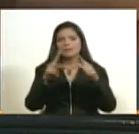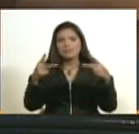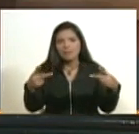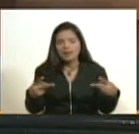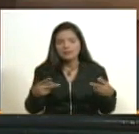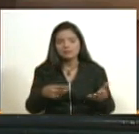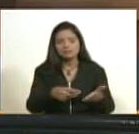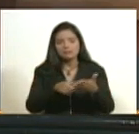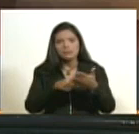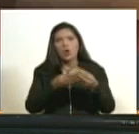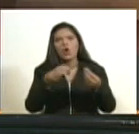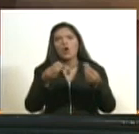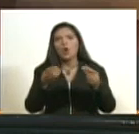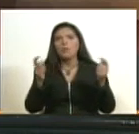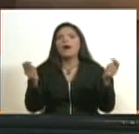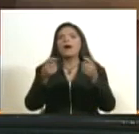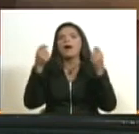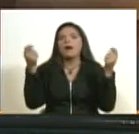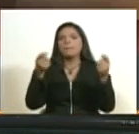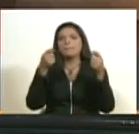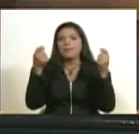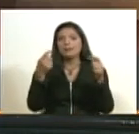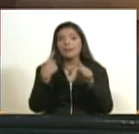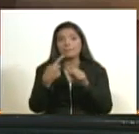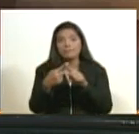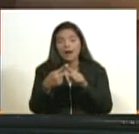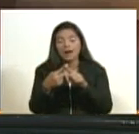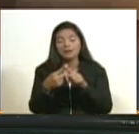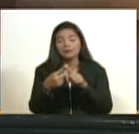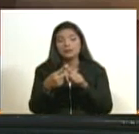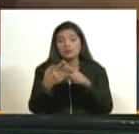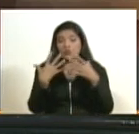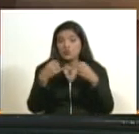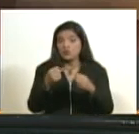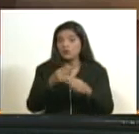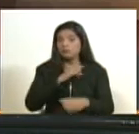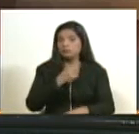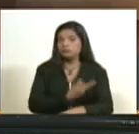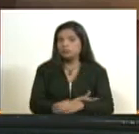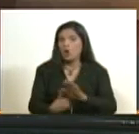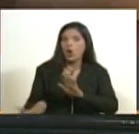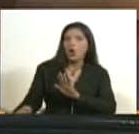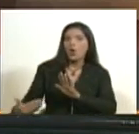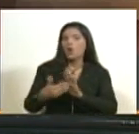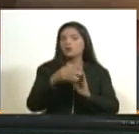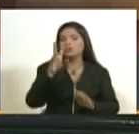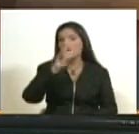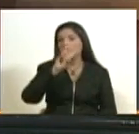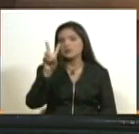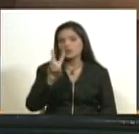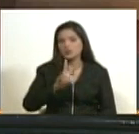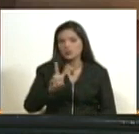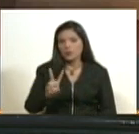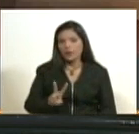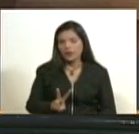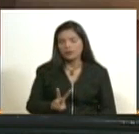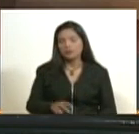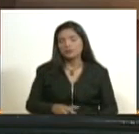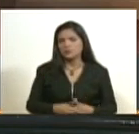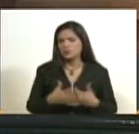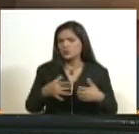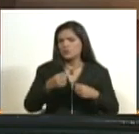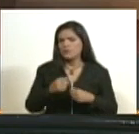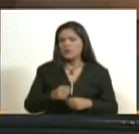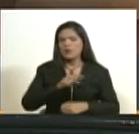cómo esa campaña, a pesar de que está acompañada de un lobby muy poderoso contra Venezuela, el lobby más poderoso